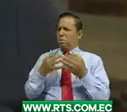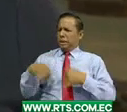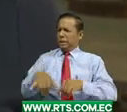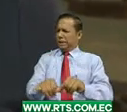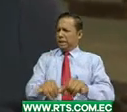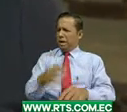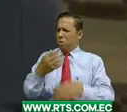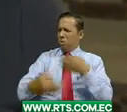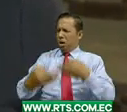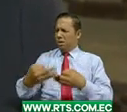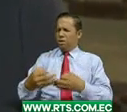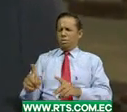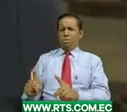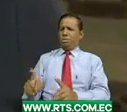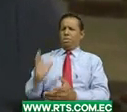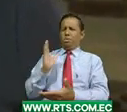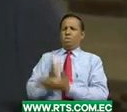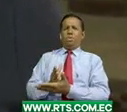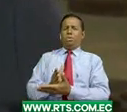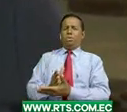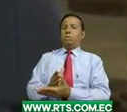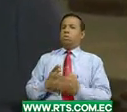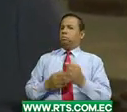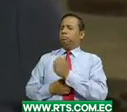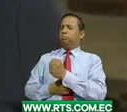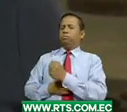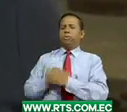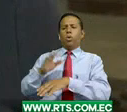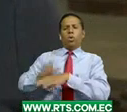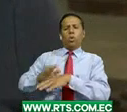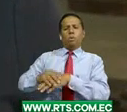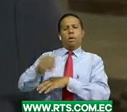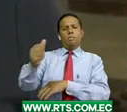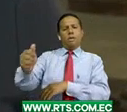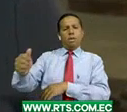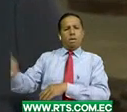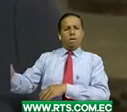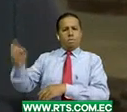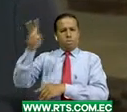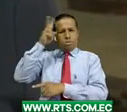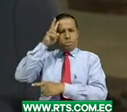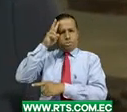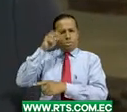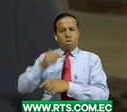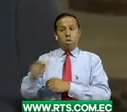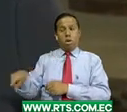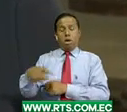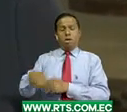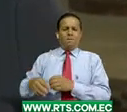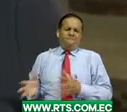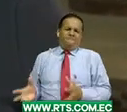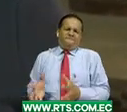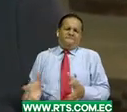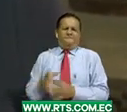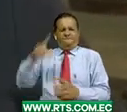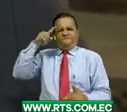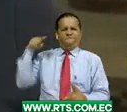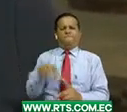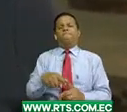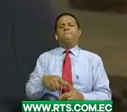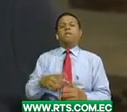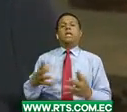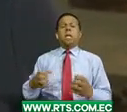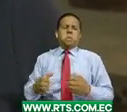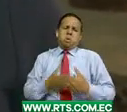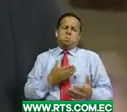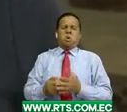certeza de que existe un interés personal de parte de los miembros del tribunal en impulsar este proceso a empujones prácticamente, pese a